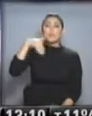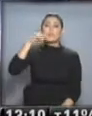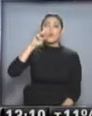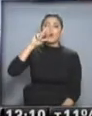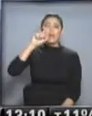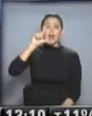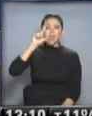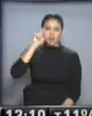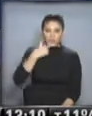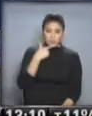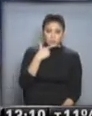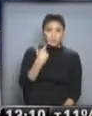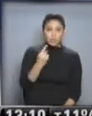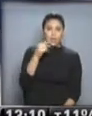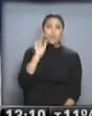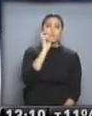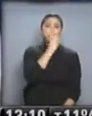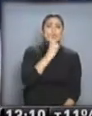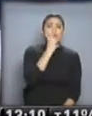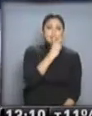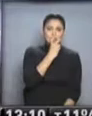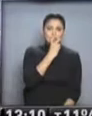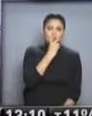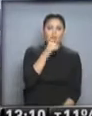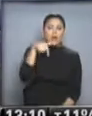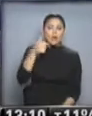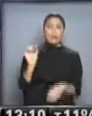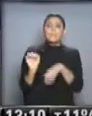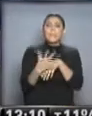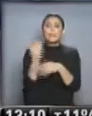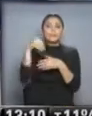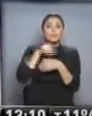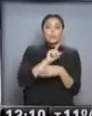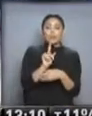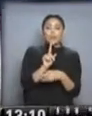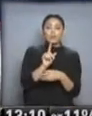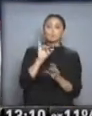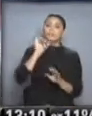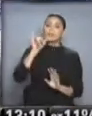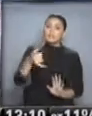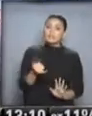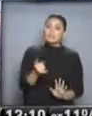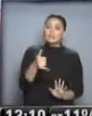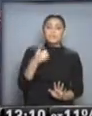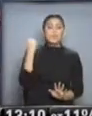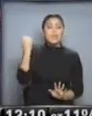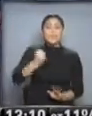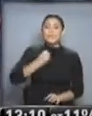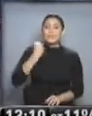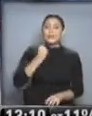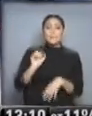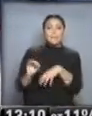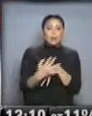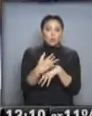porque en bolivia no forma parte aún de manera plena del mercosur pero sí significa la importancia que le da el